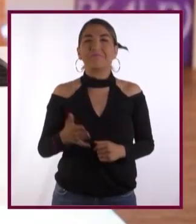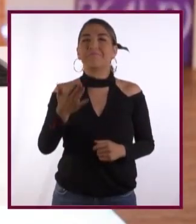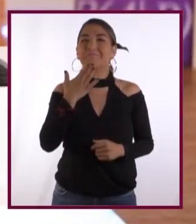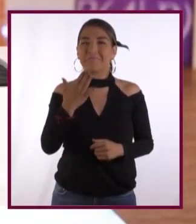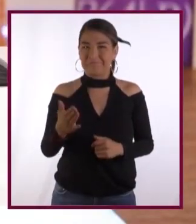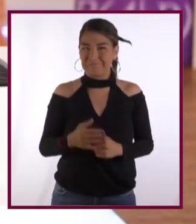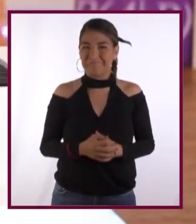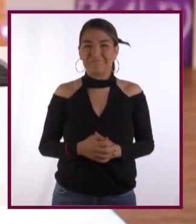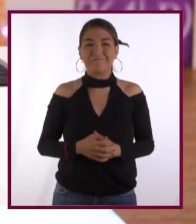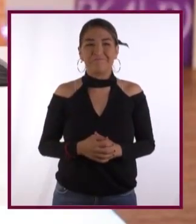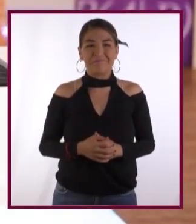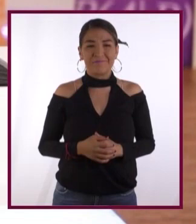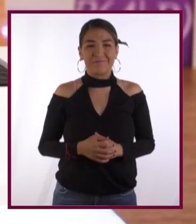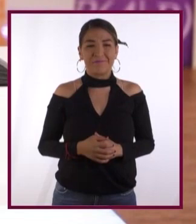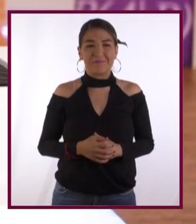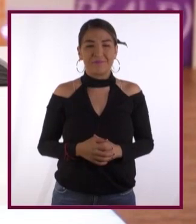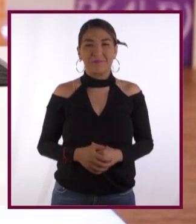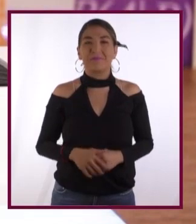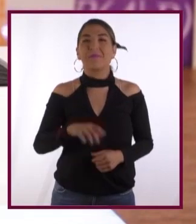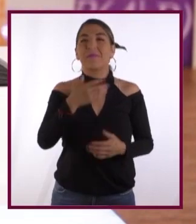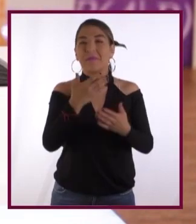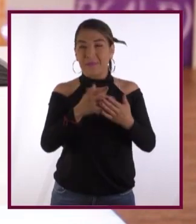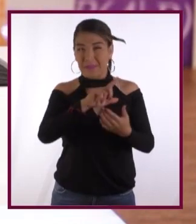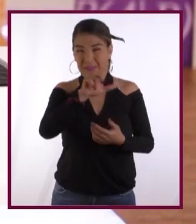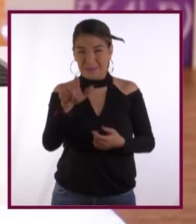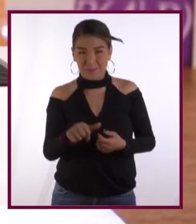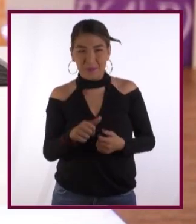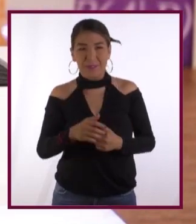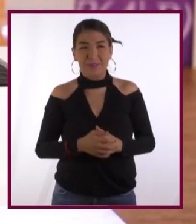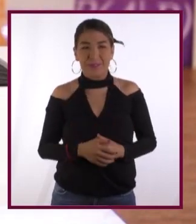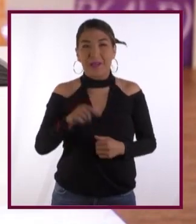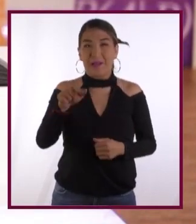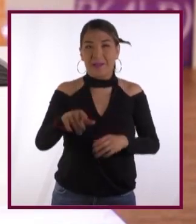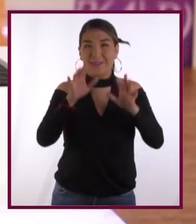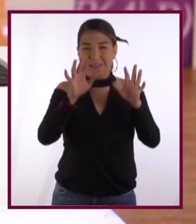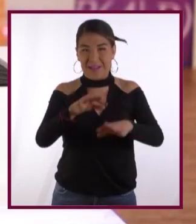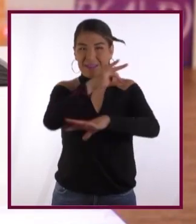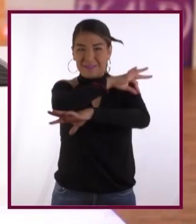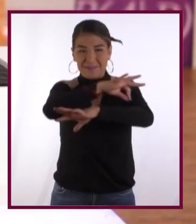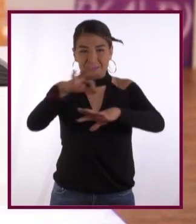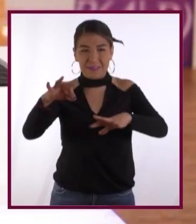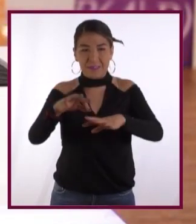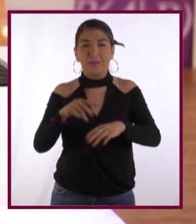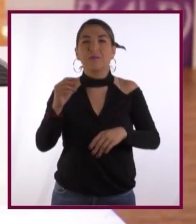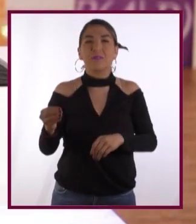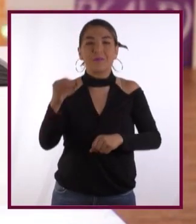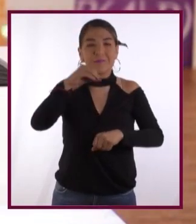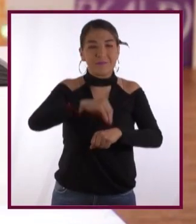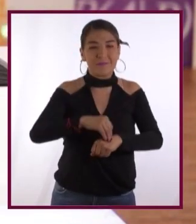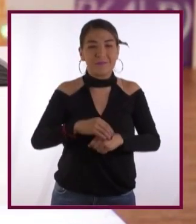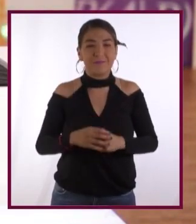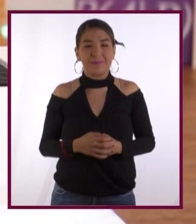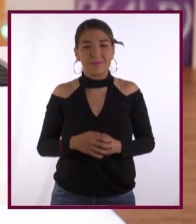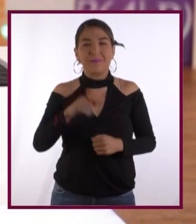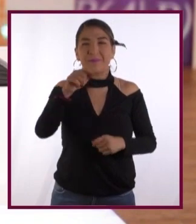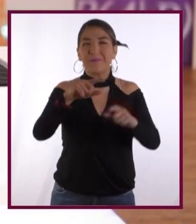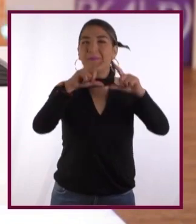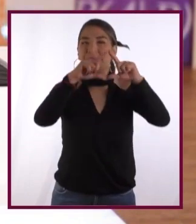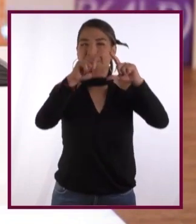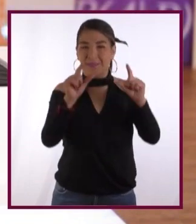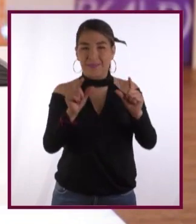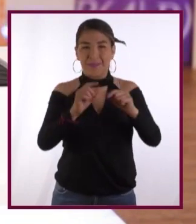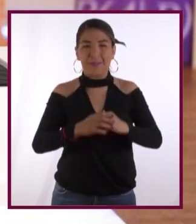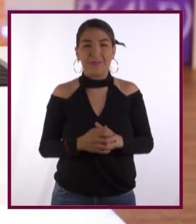quedó? Excelente. Ahora partimos de esta línea que acabamos de trazar y colocamos